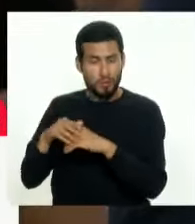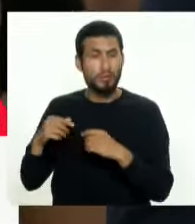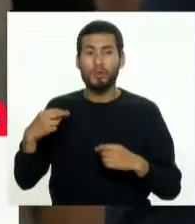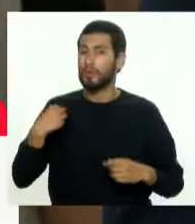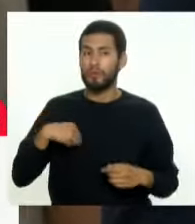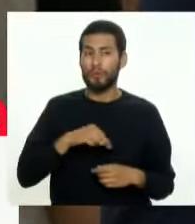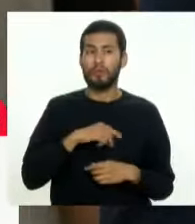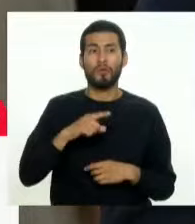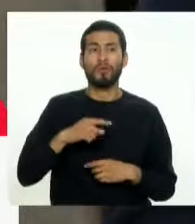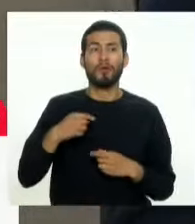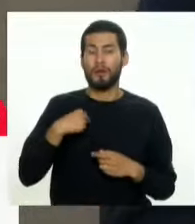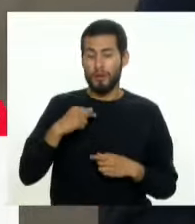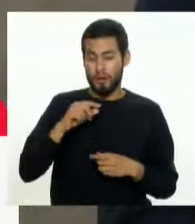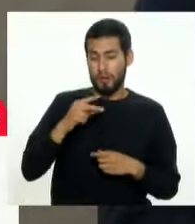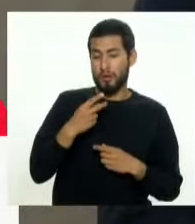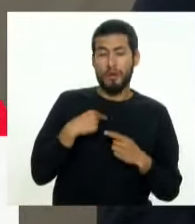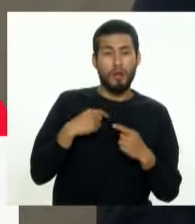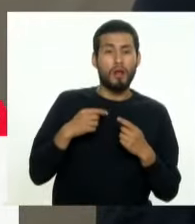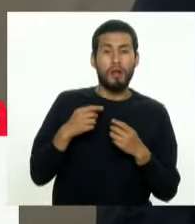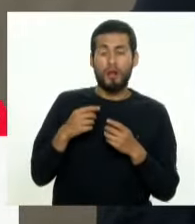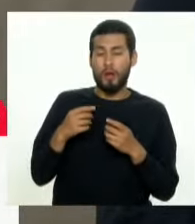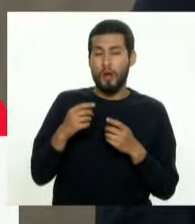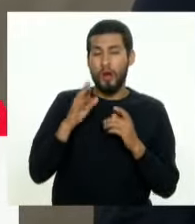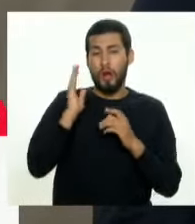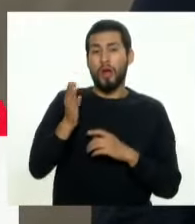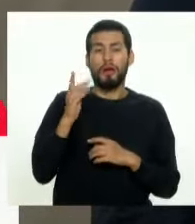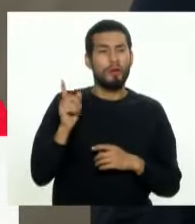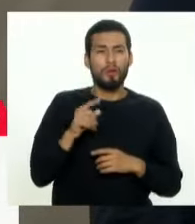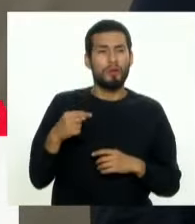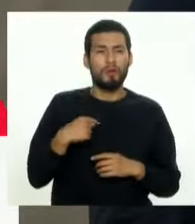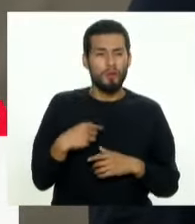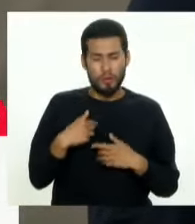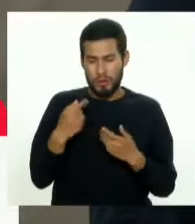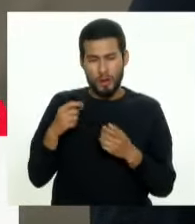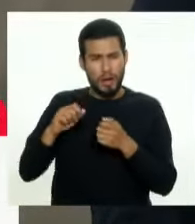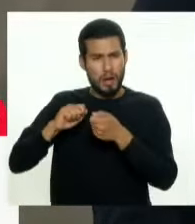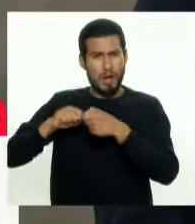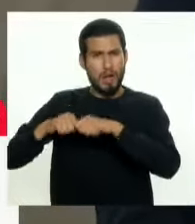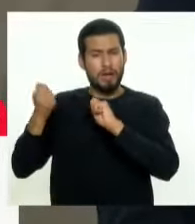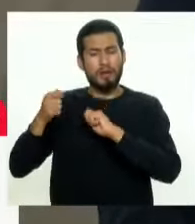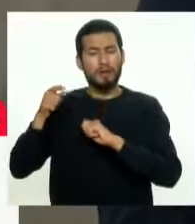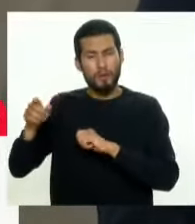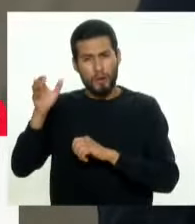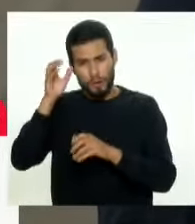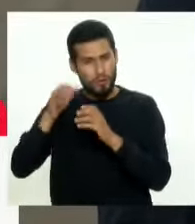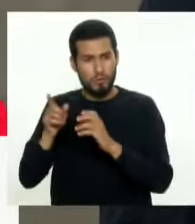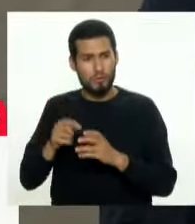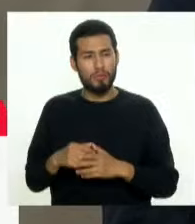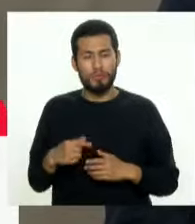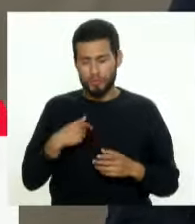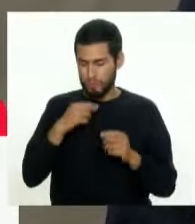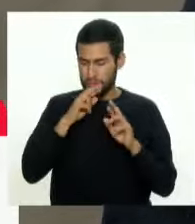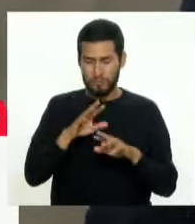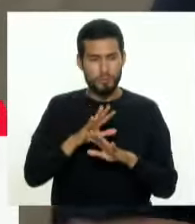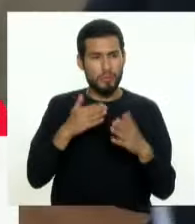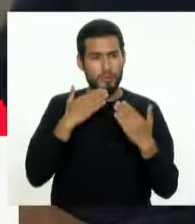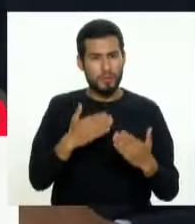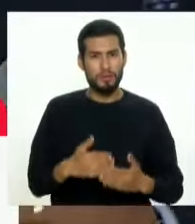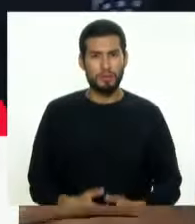no somos segunda instancia, o sea, no revocamos las decisiones del Congreso. Eso es lo que puedo contestar.